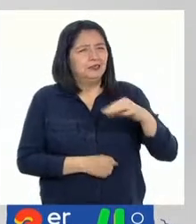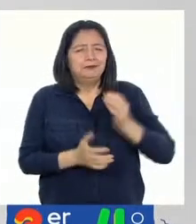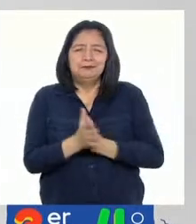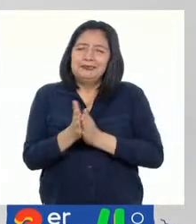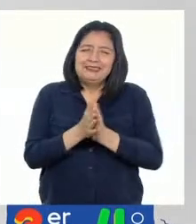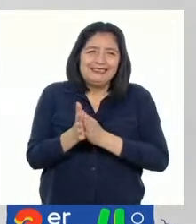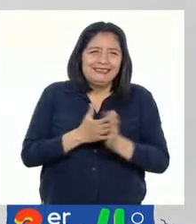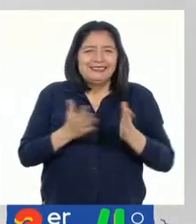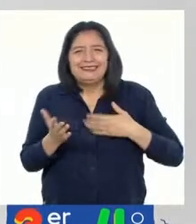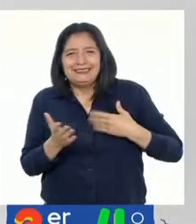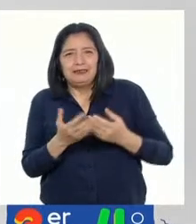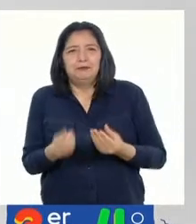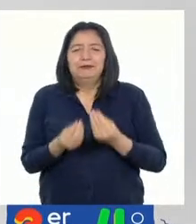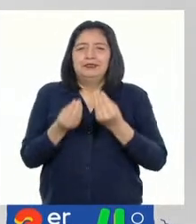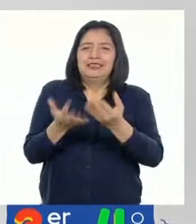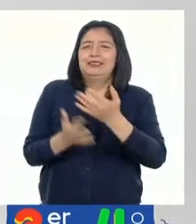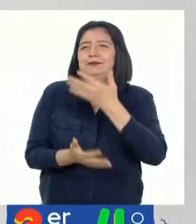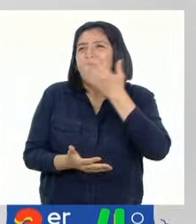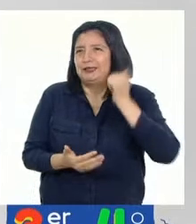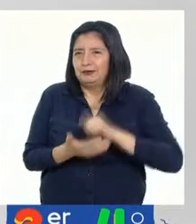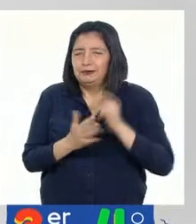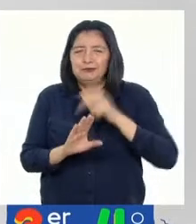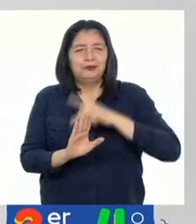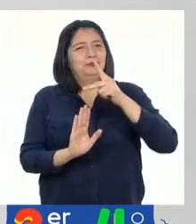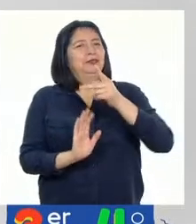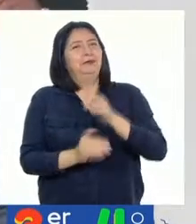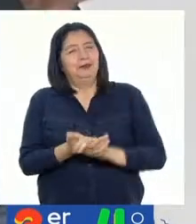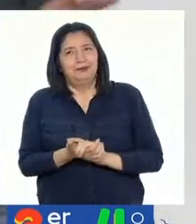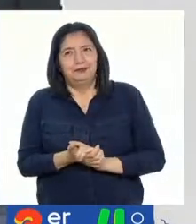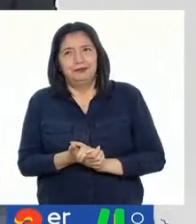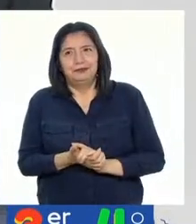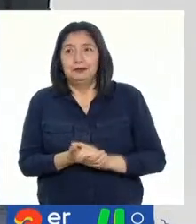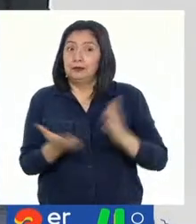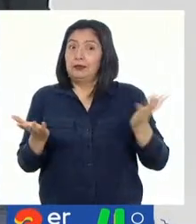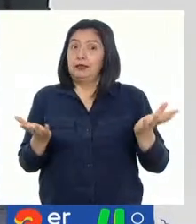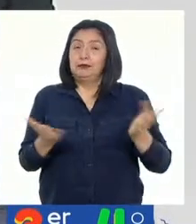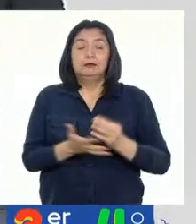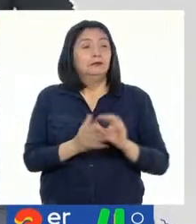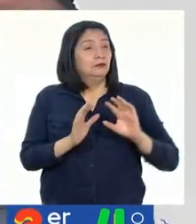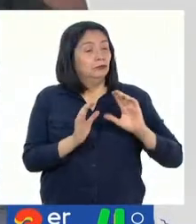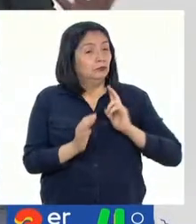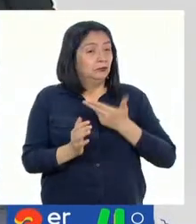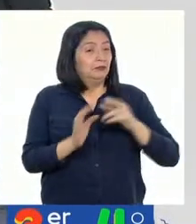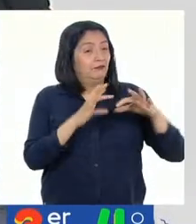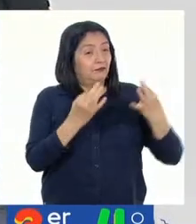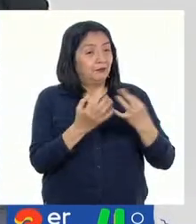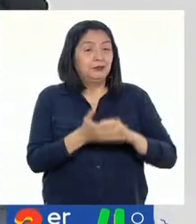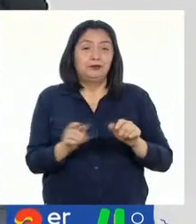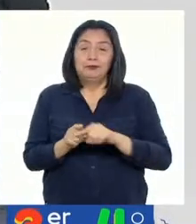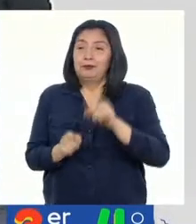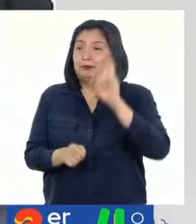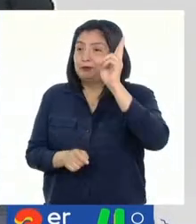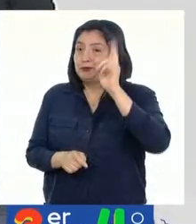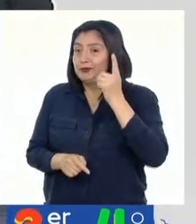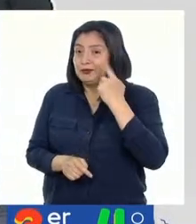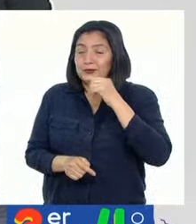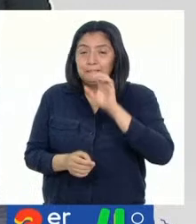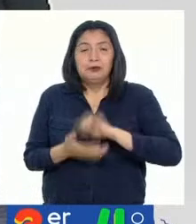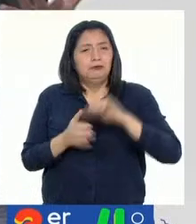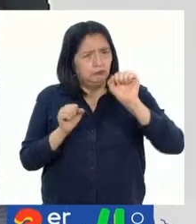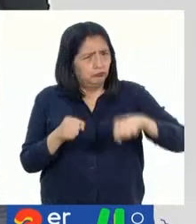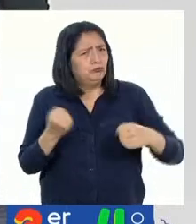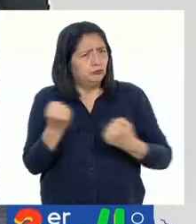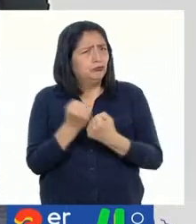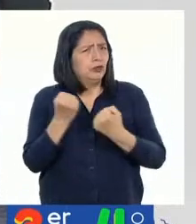muy entusiasmados por darles el mejor programa posible. Tanto nuestras familias como nuestras maestras y maestros nos